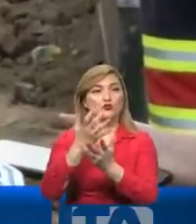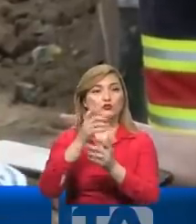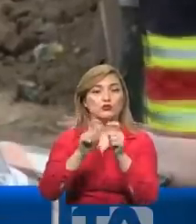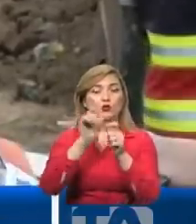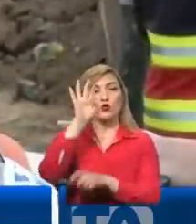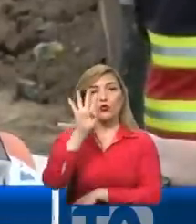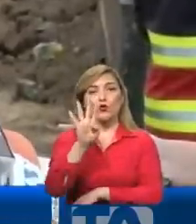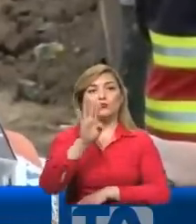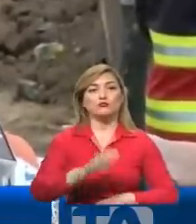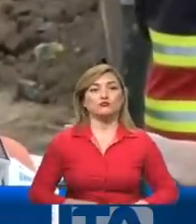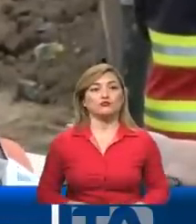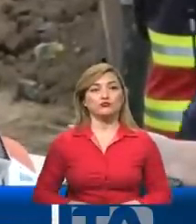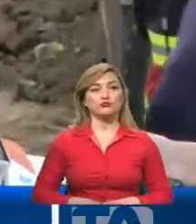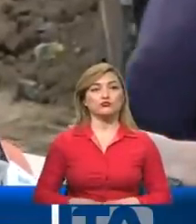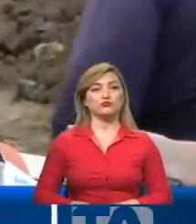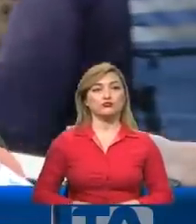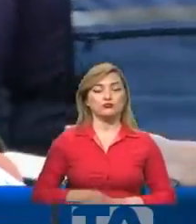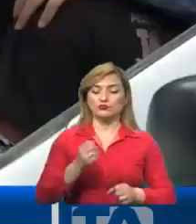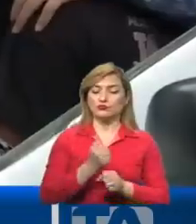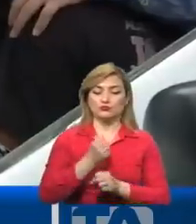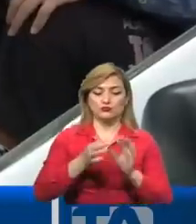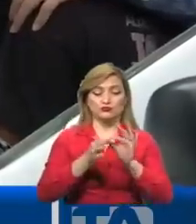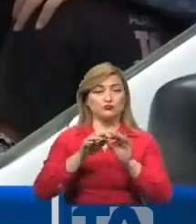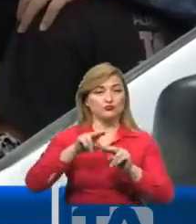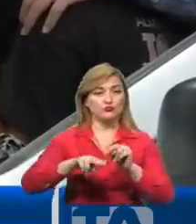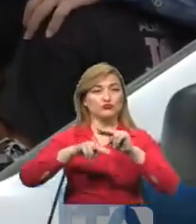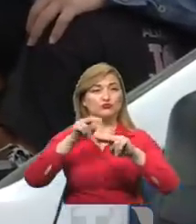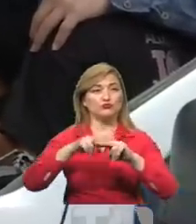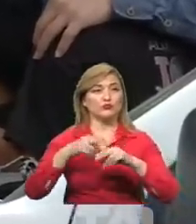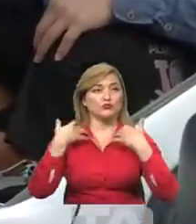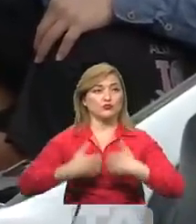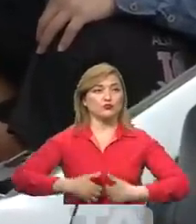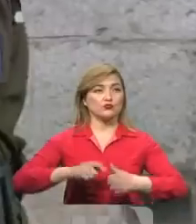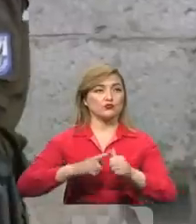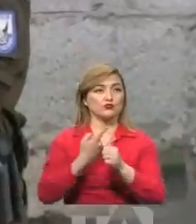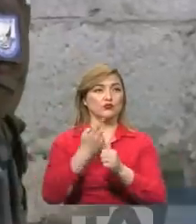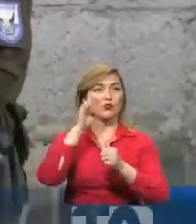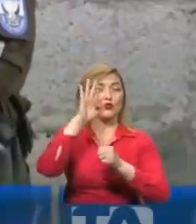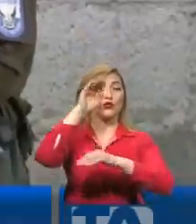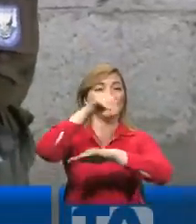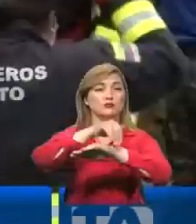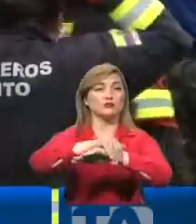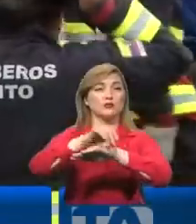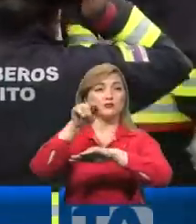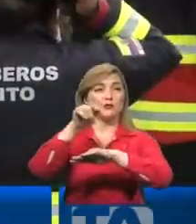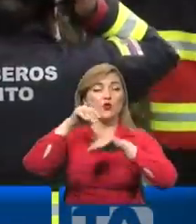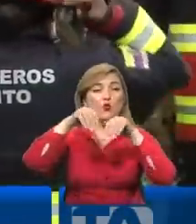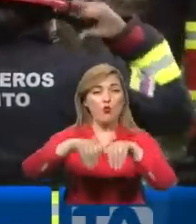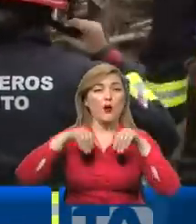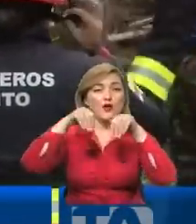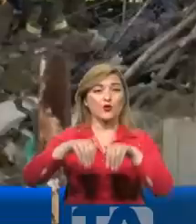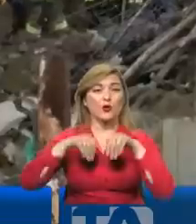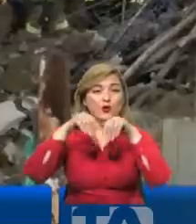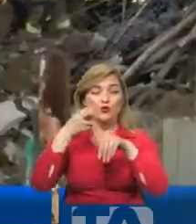en el lugar y estamos ya en las labores de recuperación. El primer cuerpo fue identificado a las 4 de la tarde por uno de los canes de los